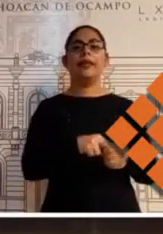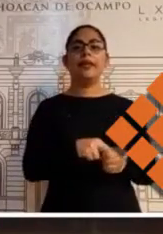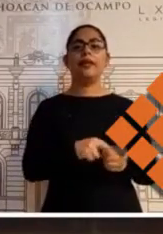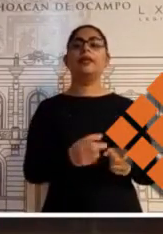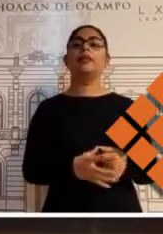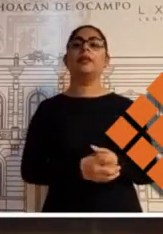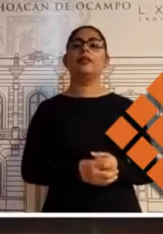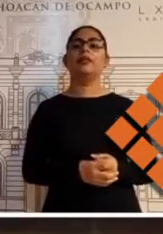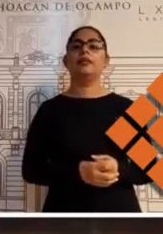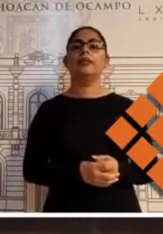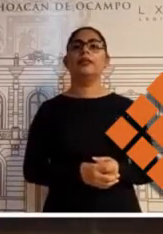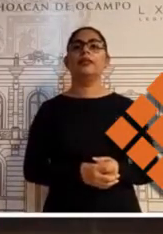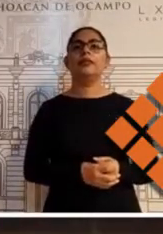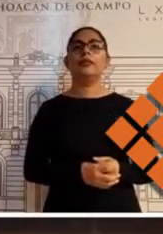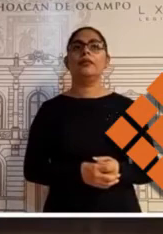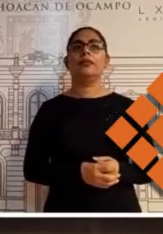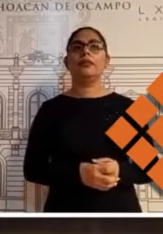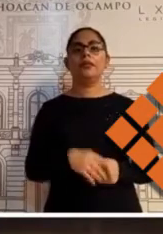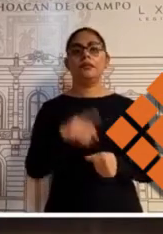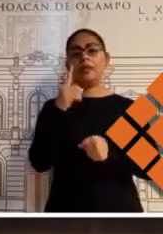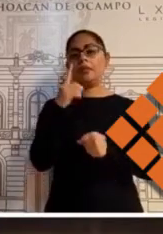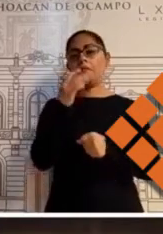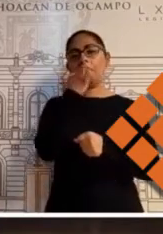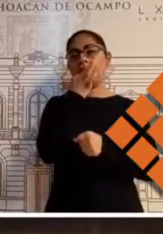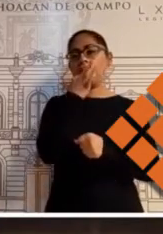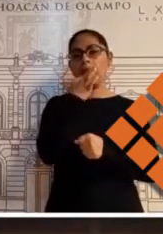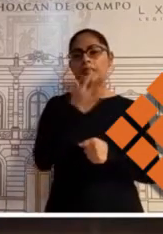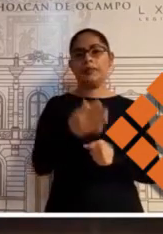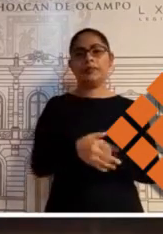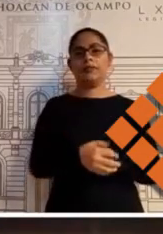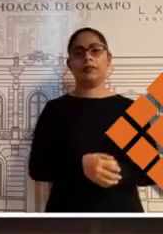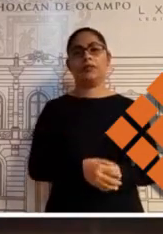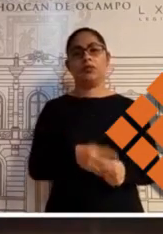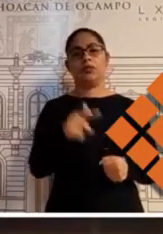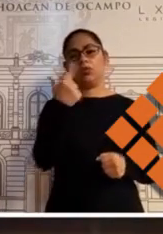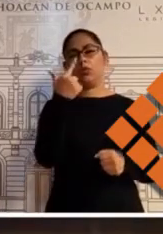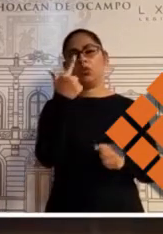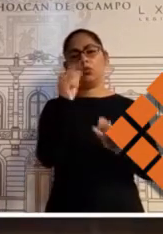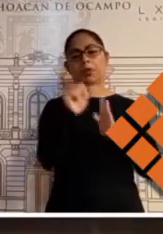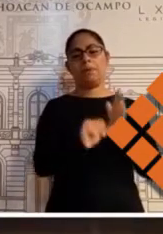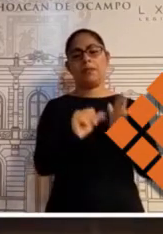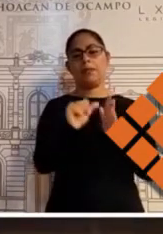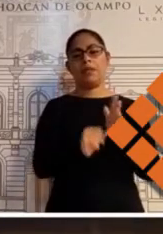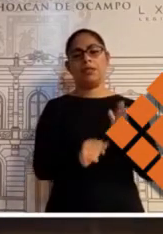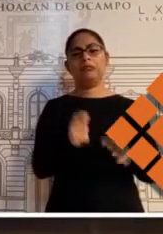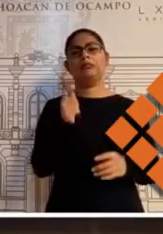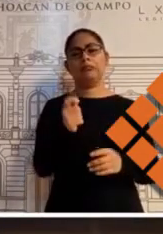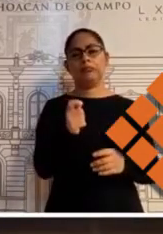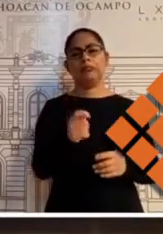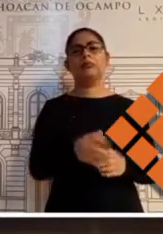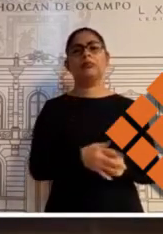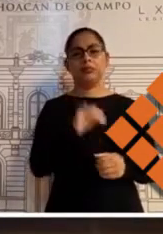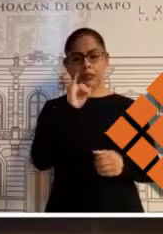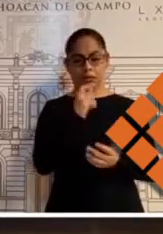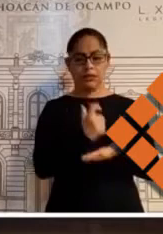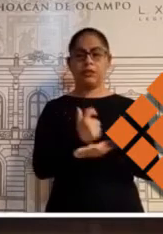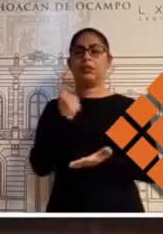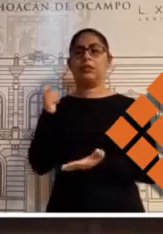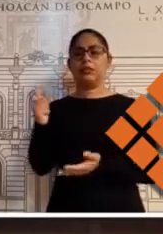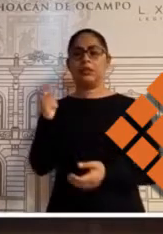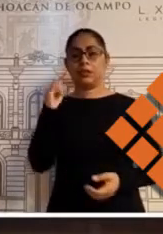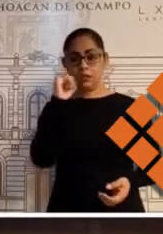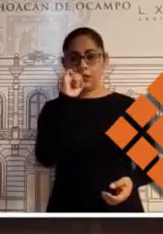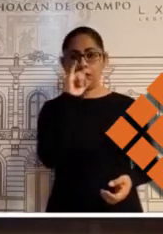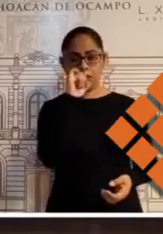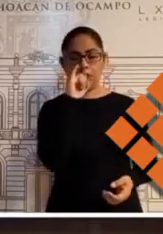que de aprobarse también permitiría diferir o prorrogar el pago de servicio de agua potable al alcantarillado y saneamiento en